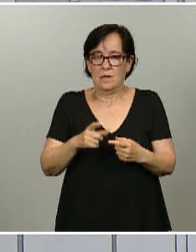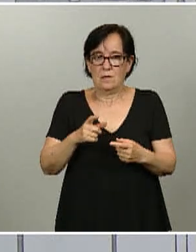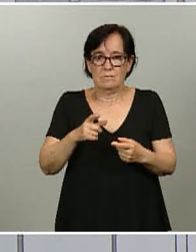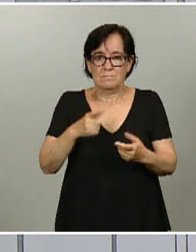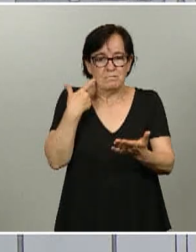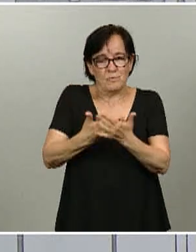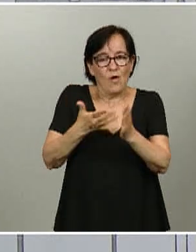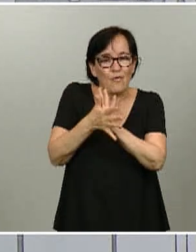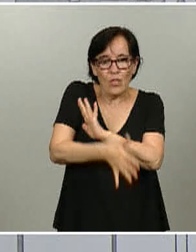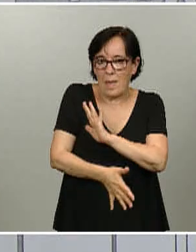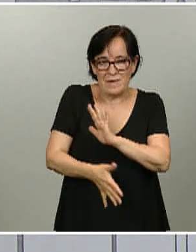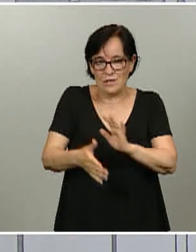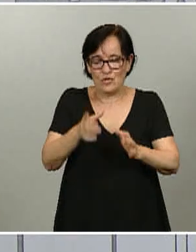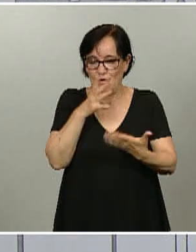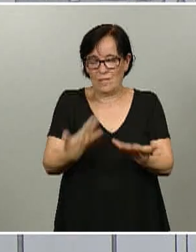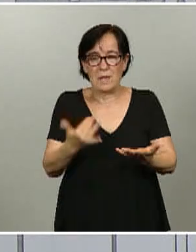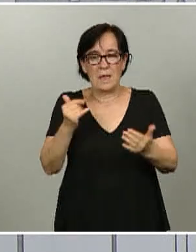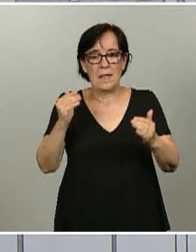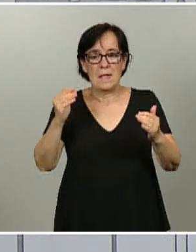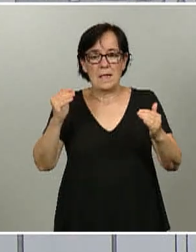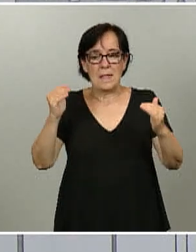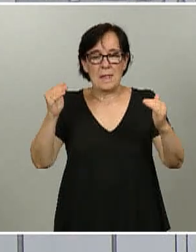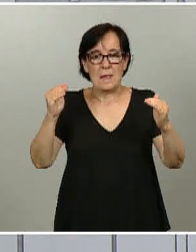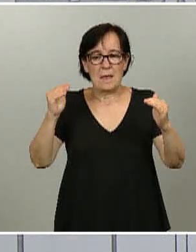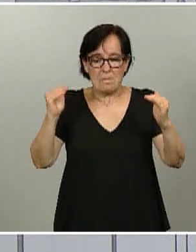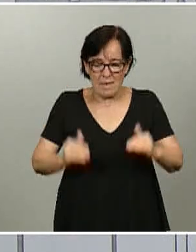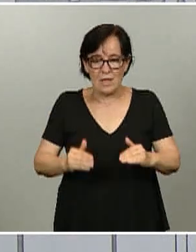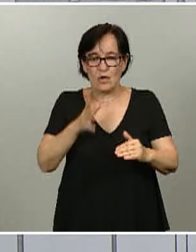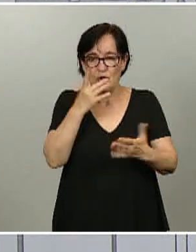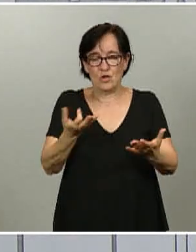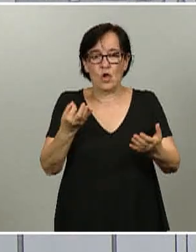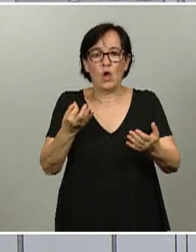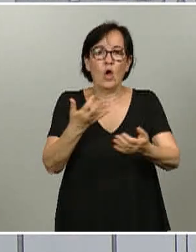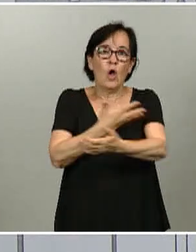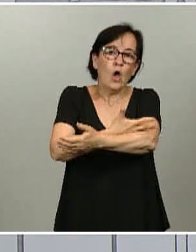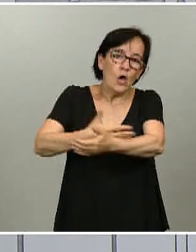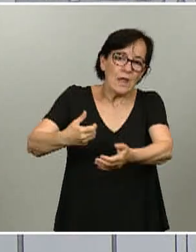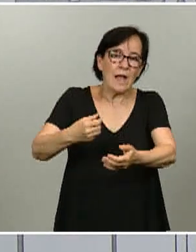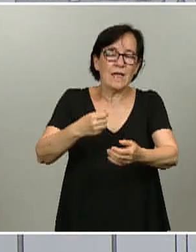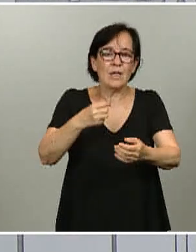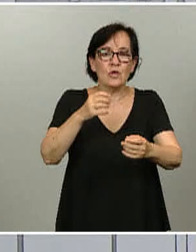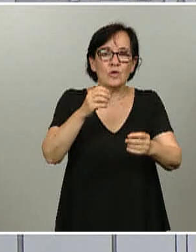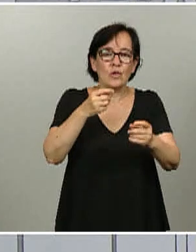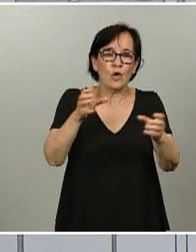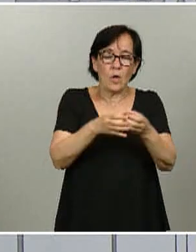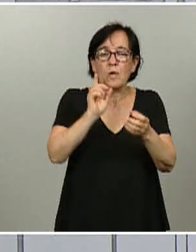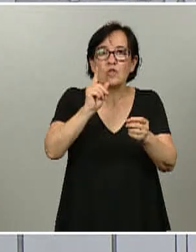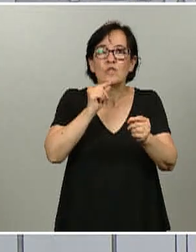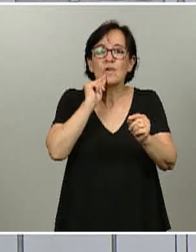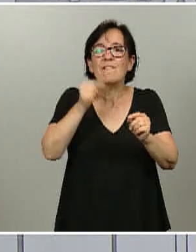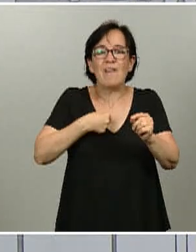el que tengan menos probabilidad de infección las personas de un grupo sanguíneo u otro no implica que no se infecten, implica que se infectan